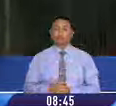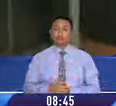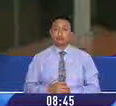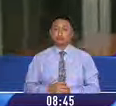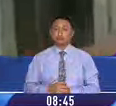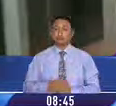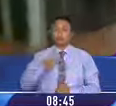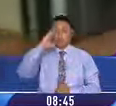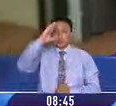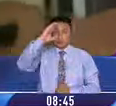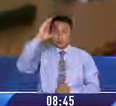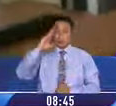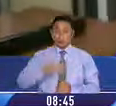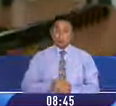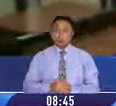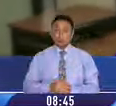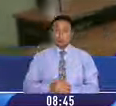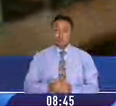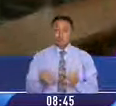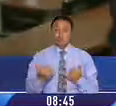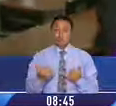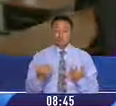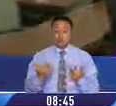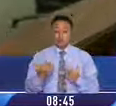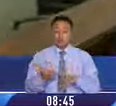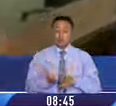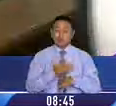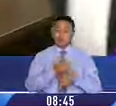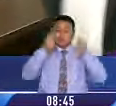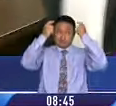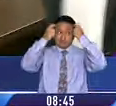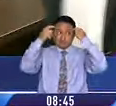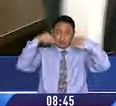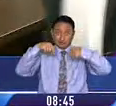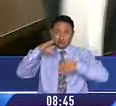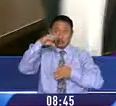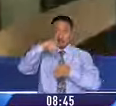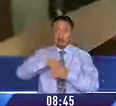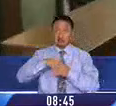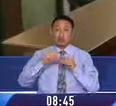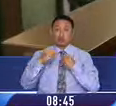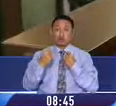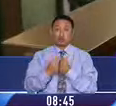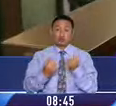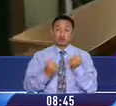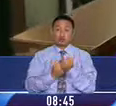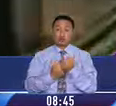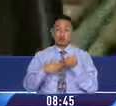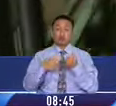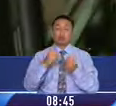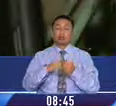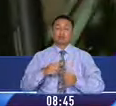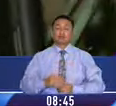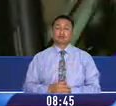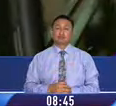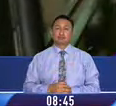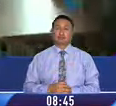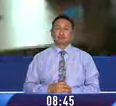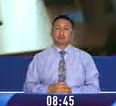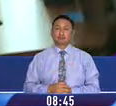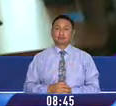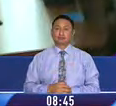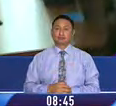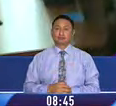son policías que recién se graduaron y que formarán parte del que se va adelante. También